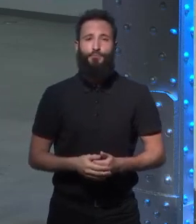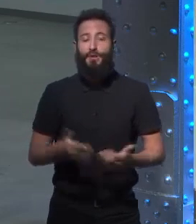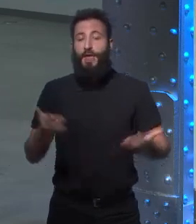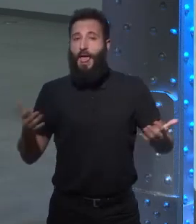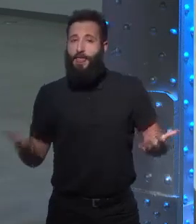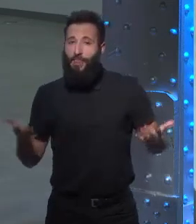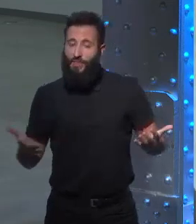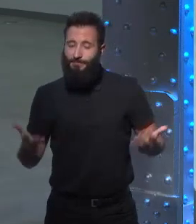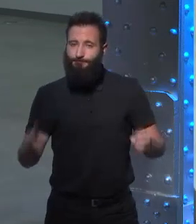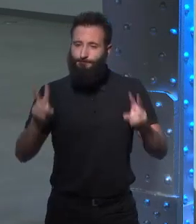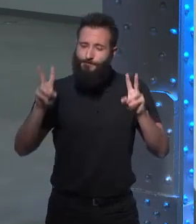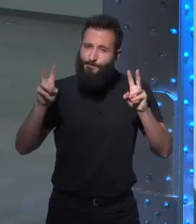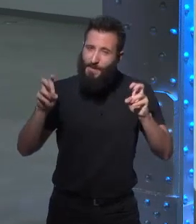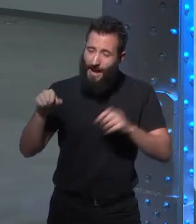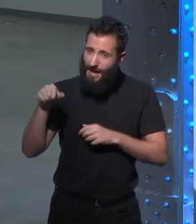Entonces, en este sentido,